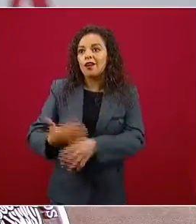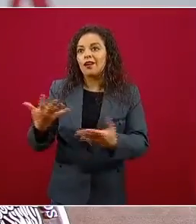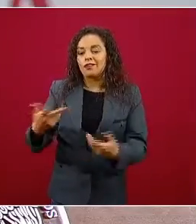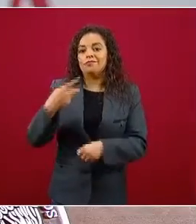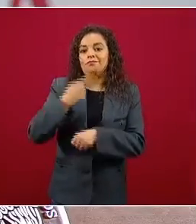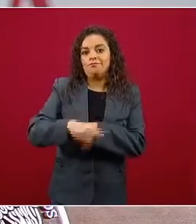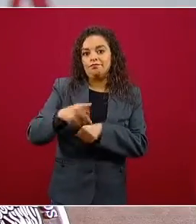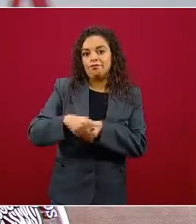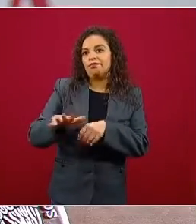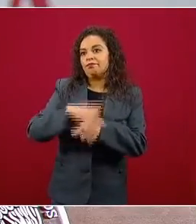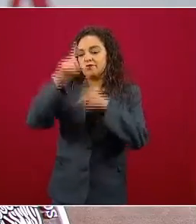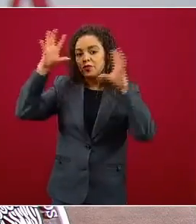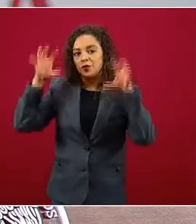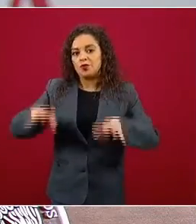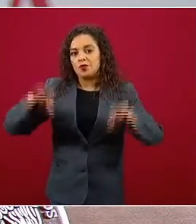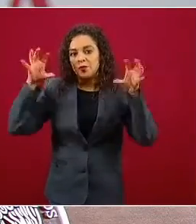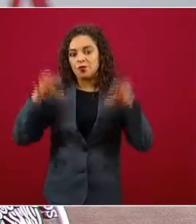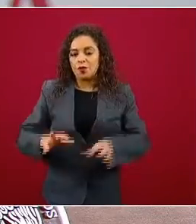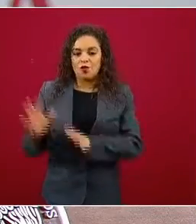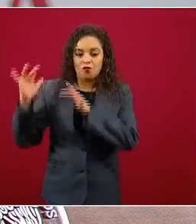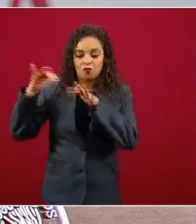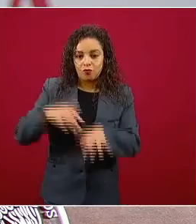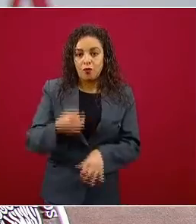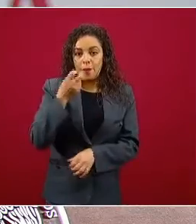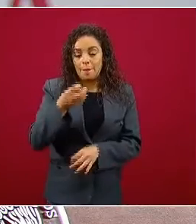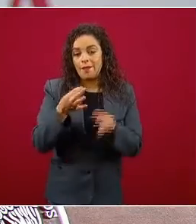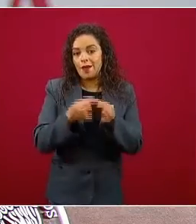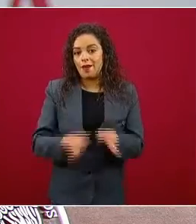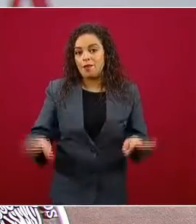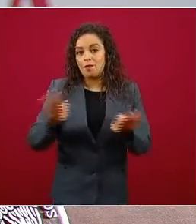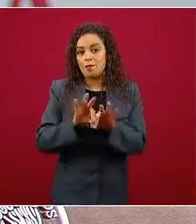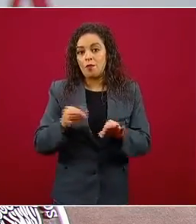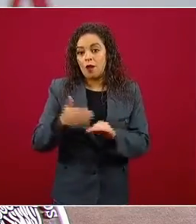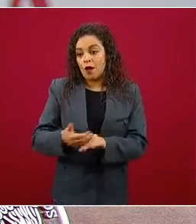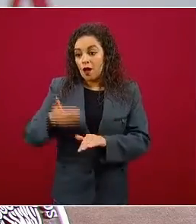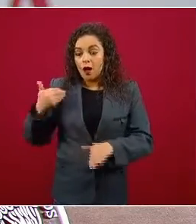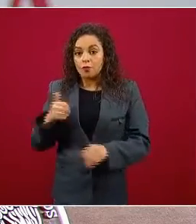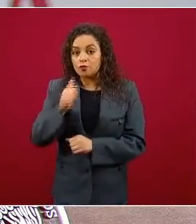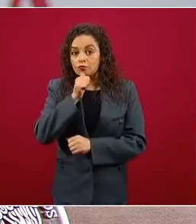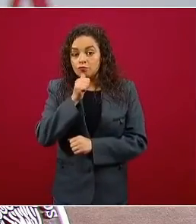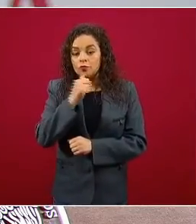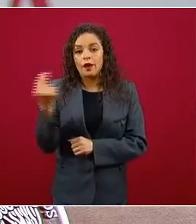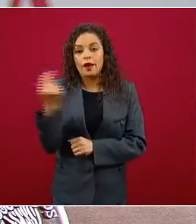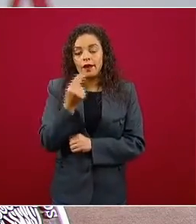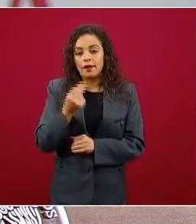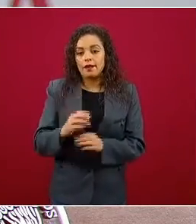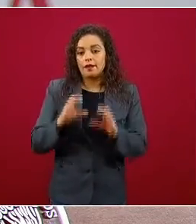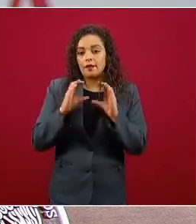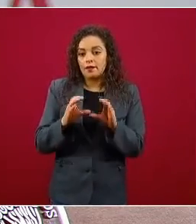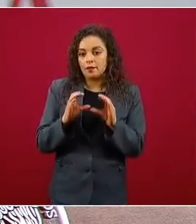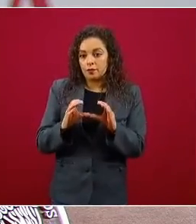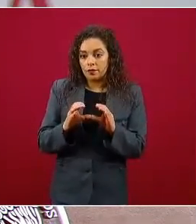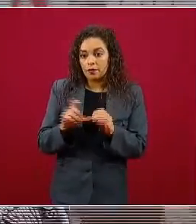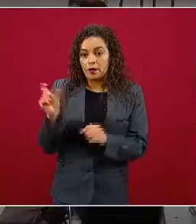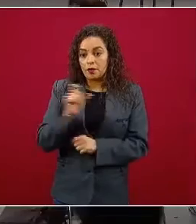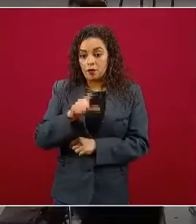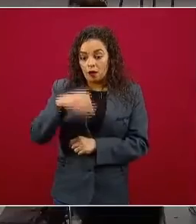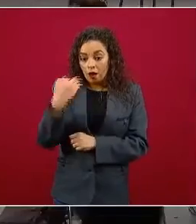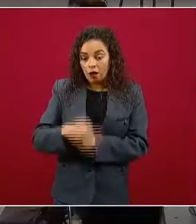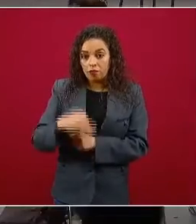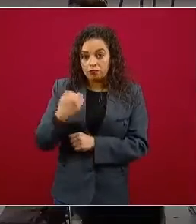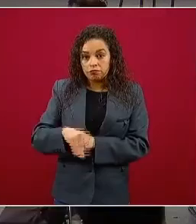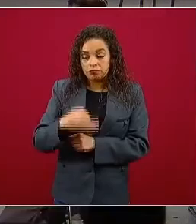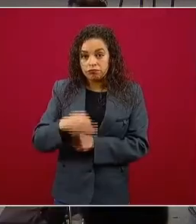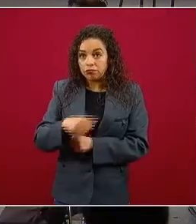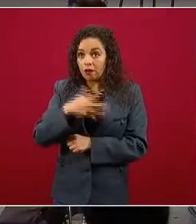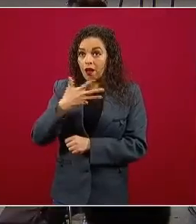el escurrimiento. Por eso es muy importante antes de la lluvia resguardarnos, después de la lluvia, durante la lluvia nunca transitar, nunca